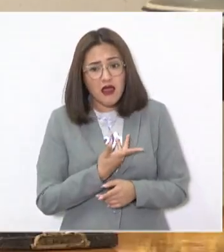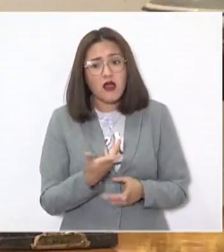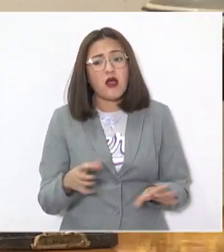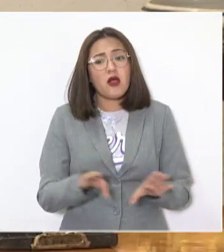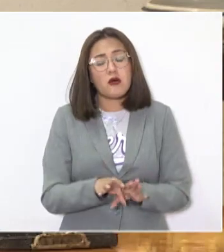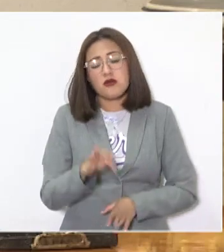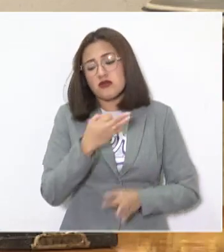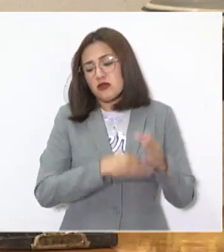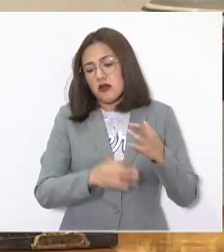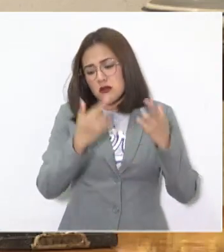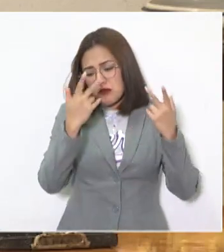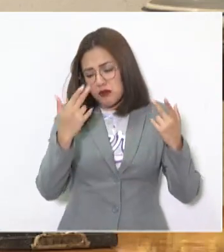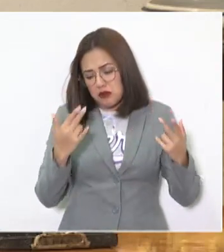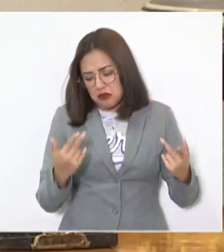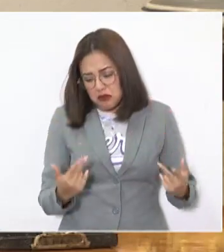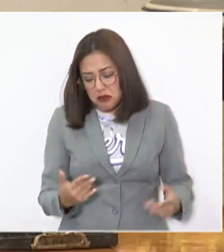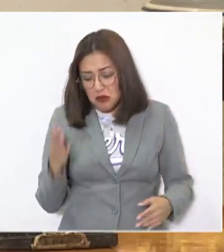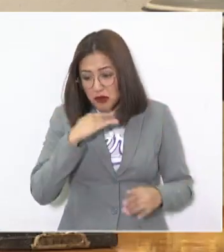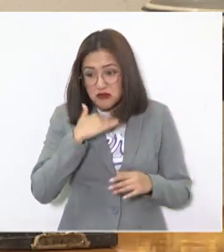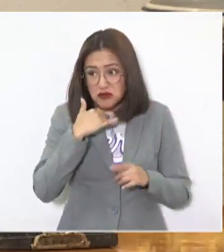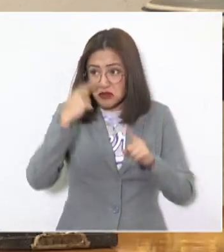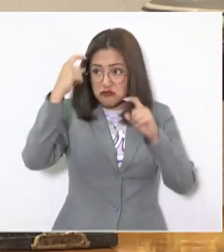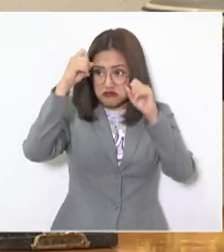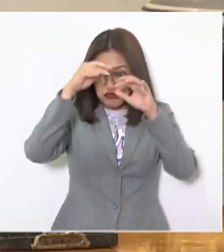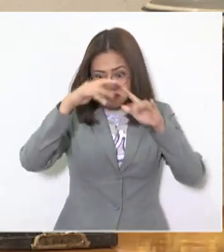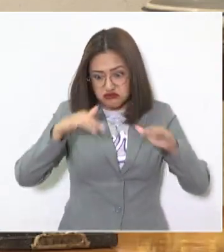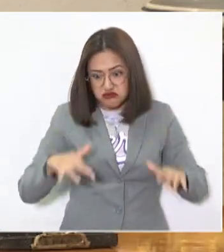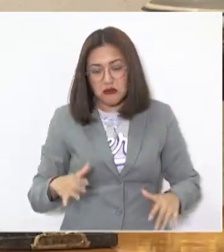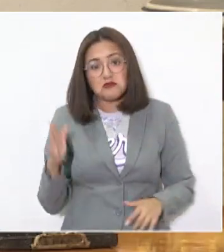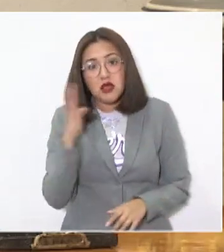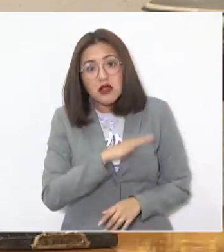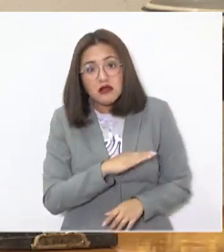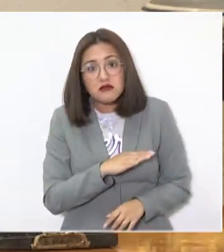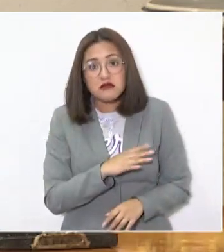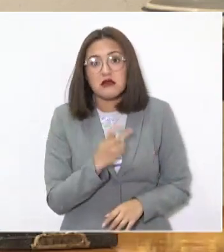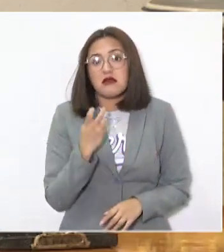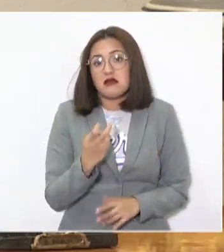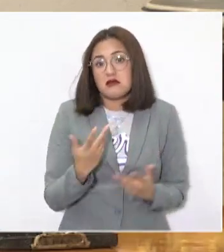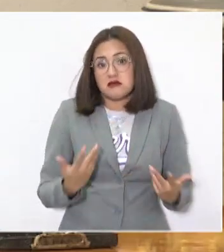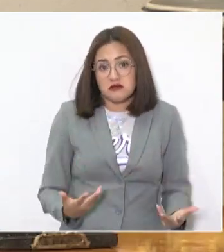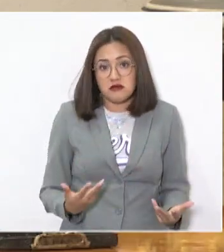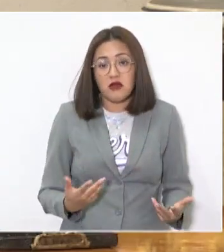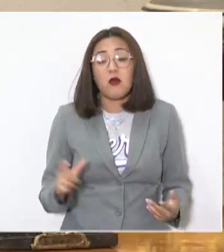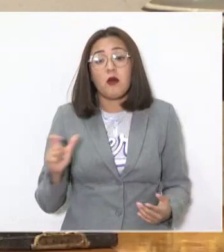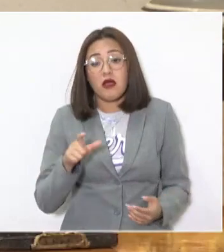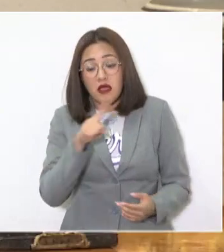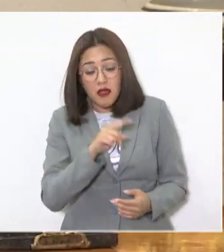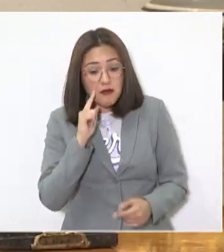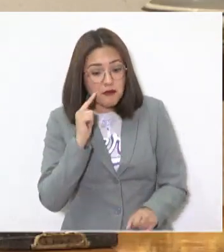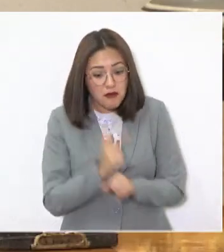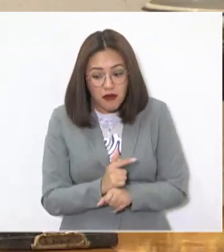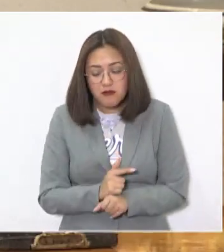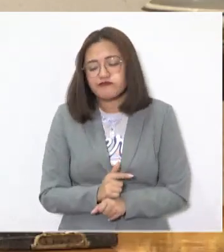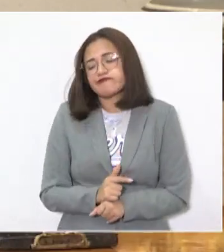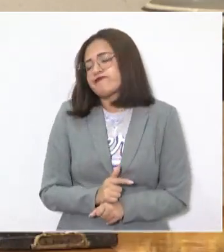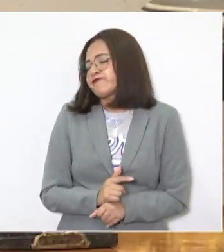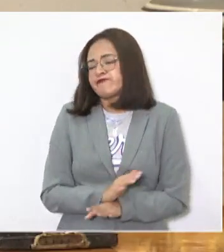todo. Todo. Y donde encontremos cosas, donde abramos cosas, encontramos